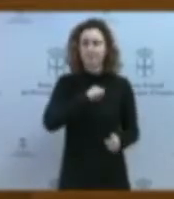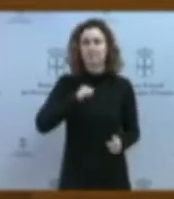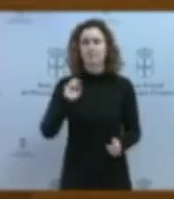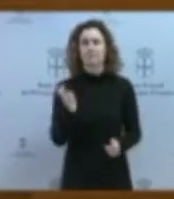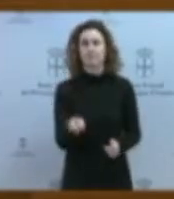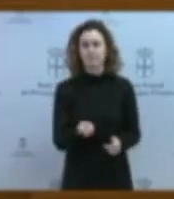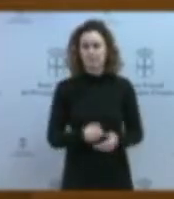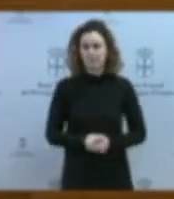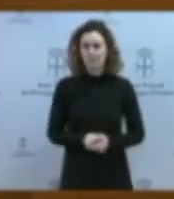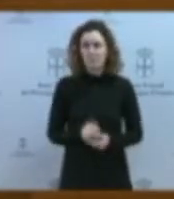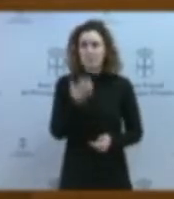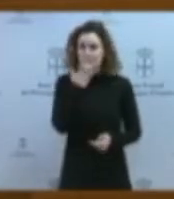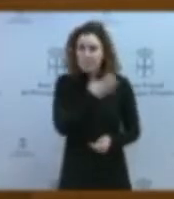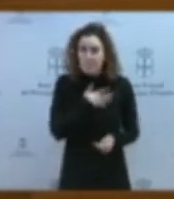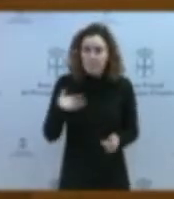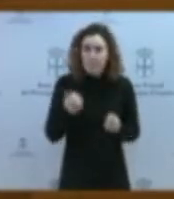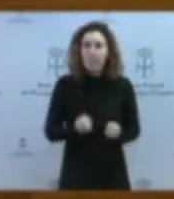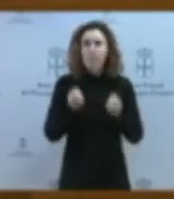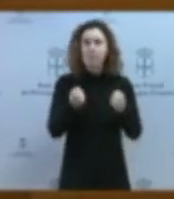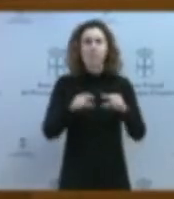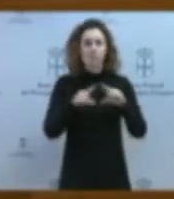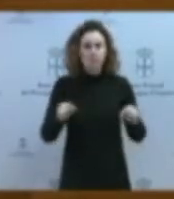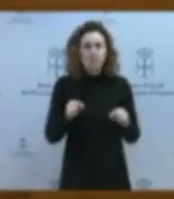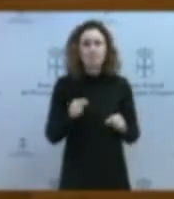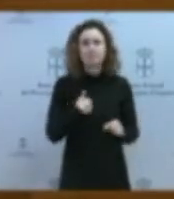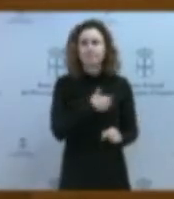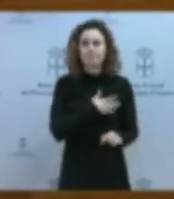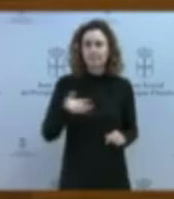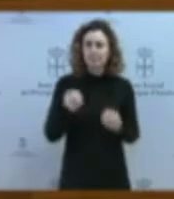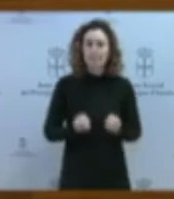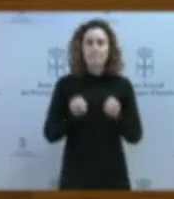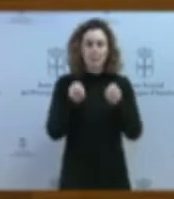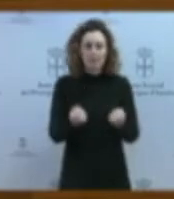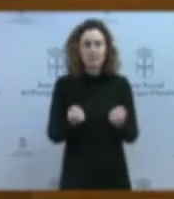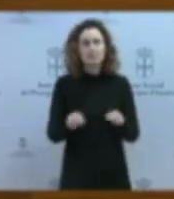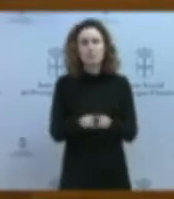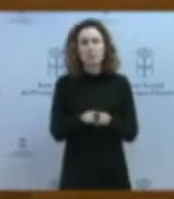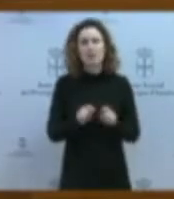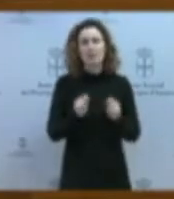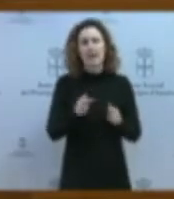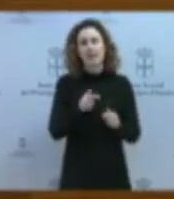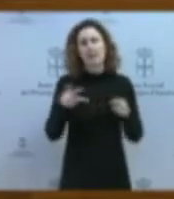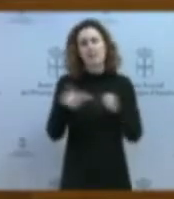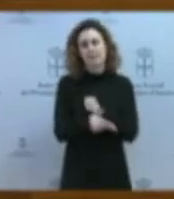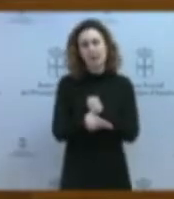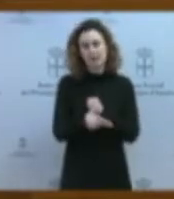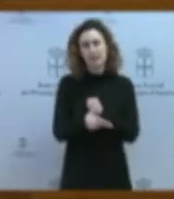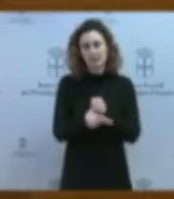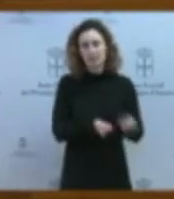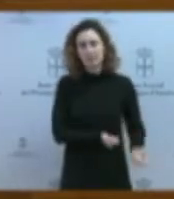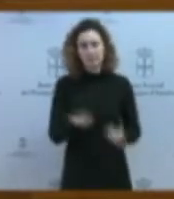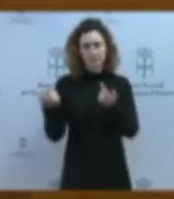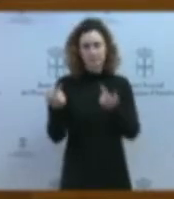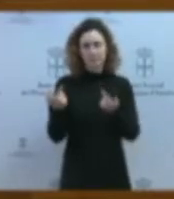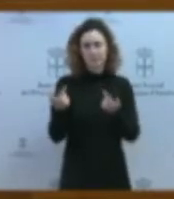si lo que pretendemos es reforzar que nuestra gente no tenga que emigrar, obviamente tendremos que tomar decisiones al respecto.